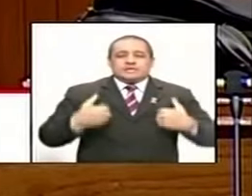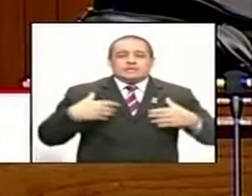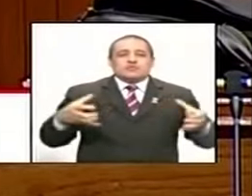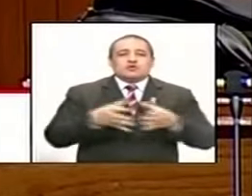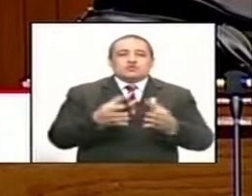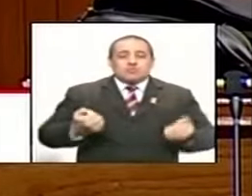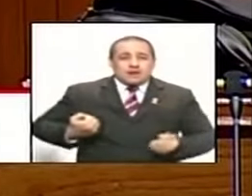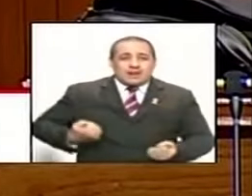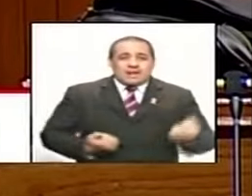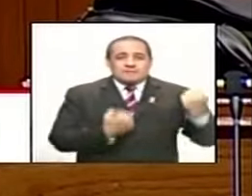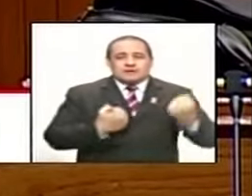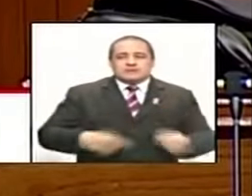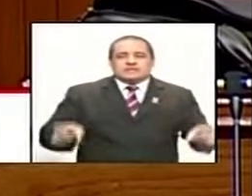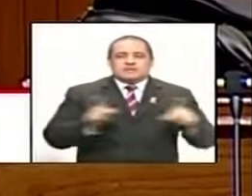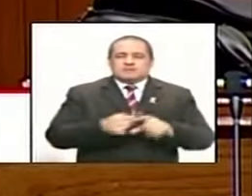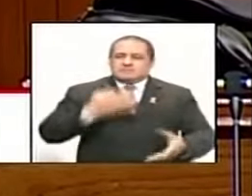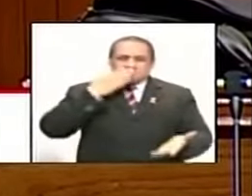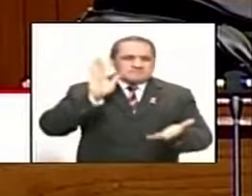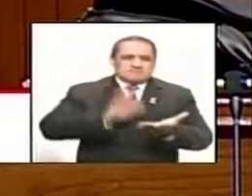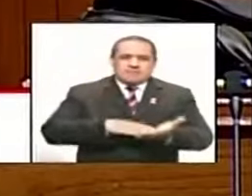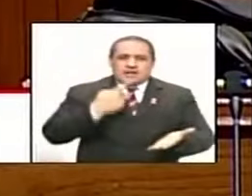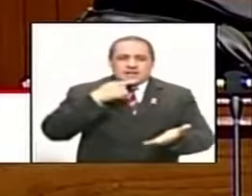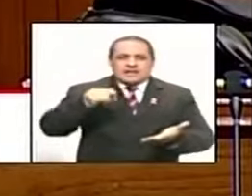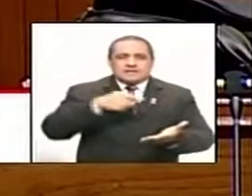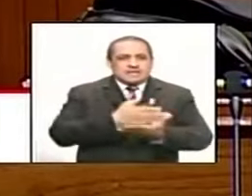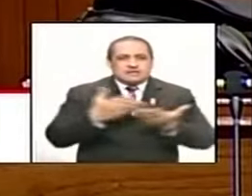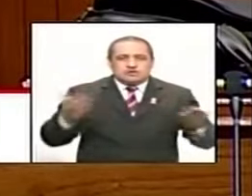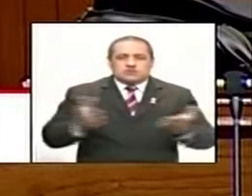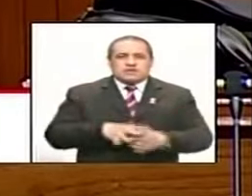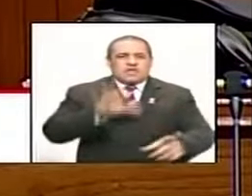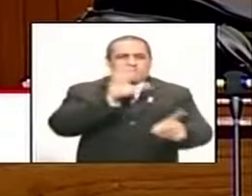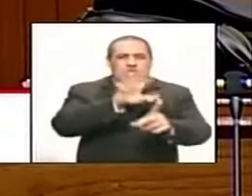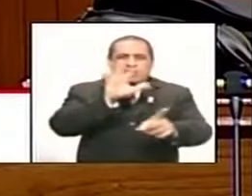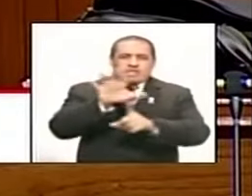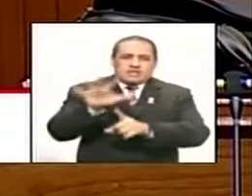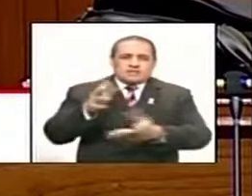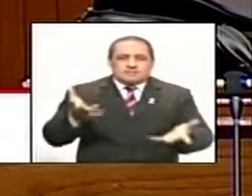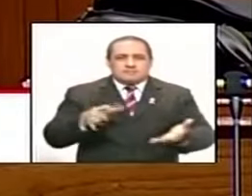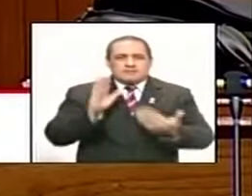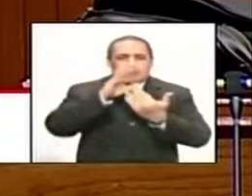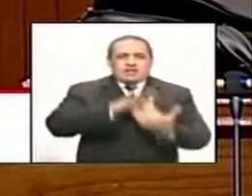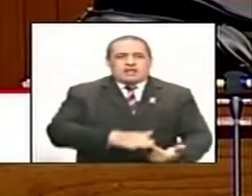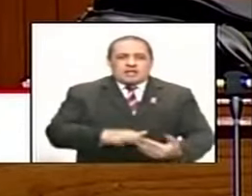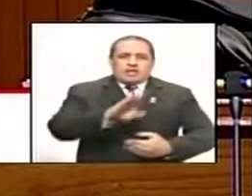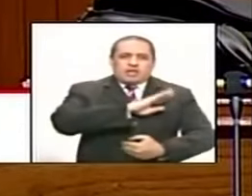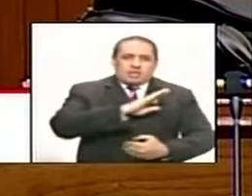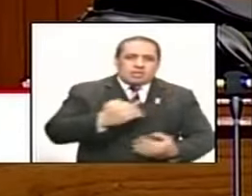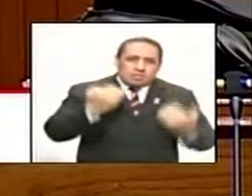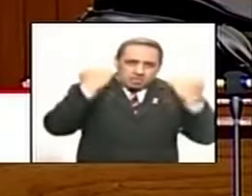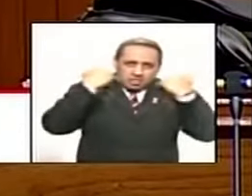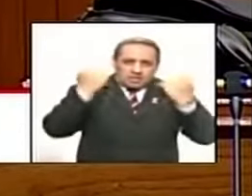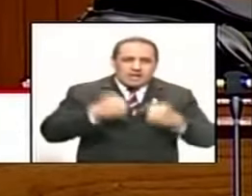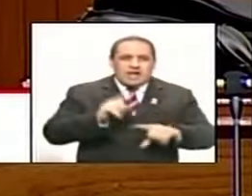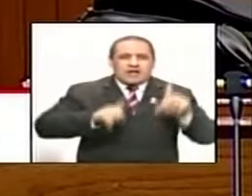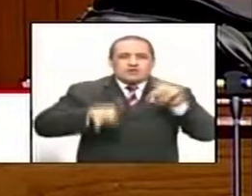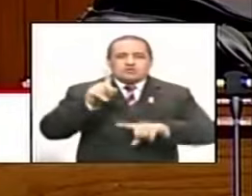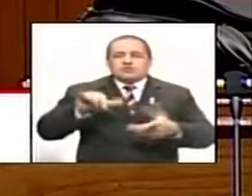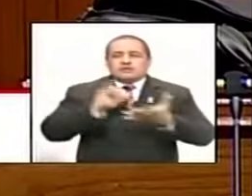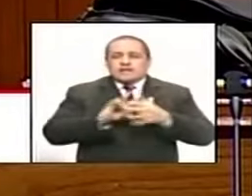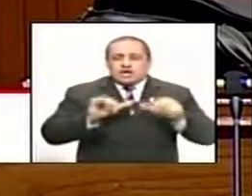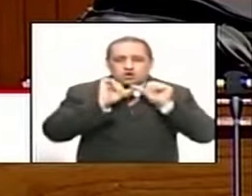de Acción Popular condenamos estos actos intimidatorios de amenazas y amedrentamientos a quienes